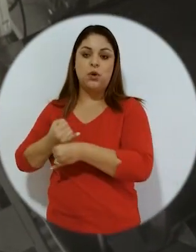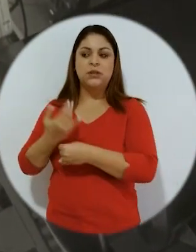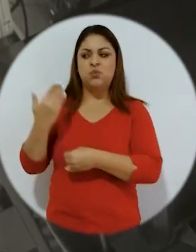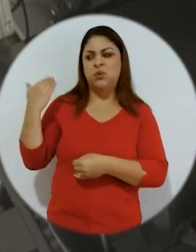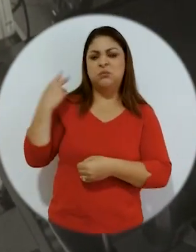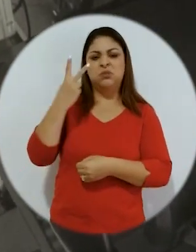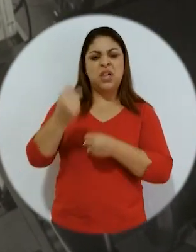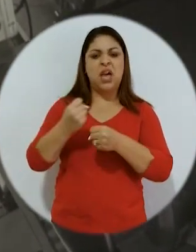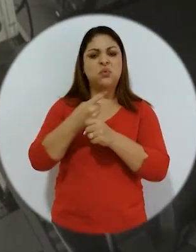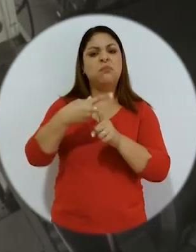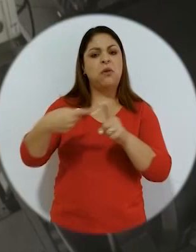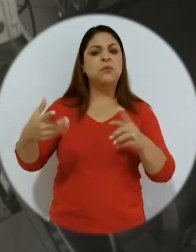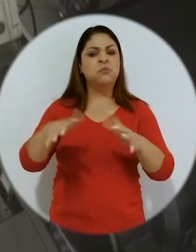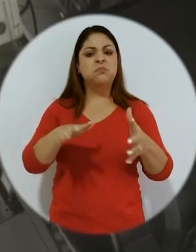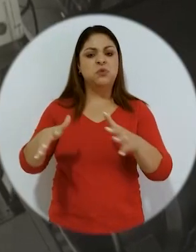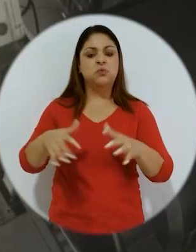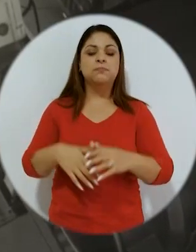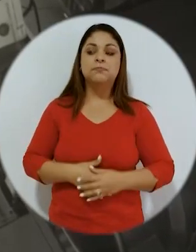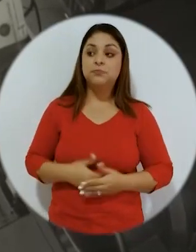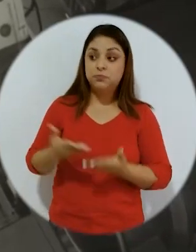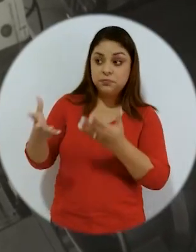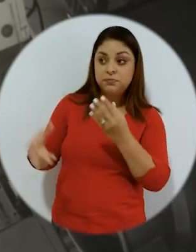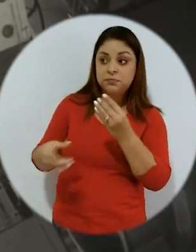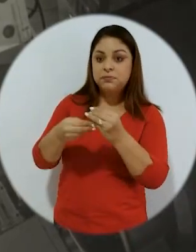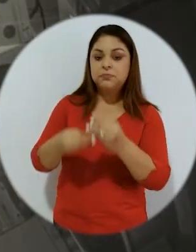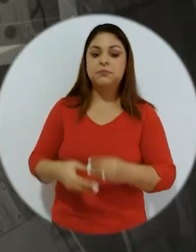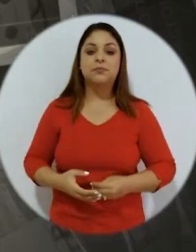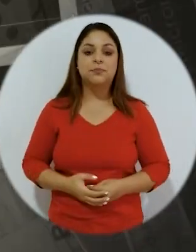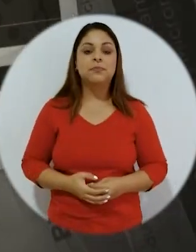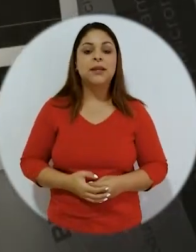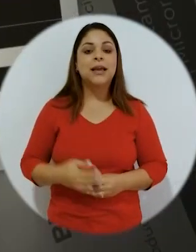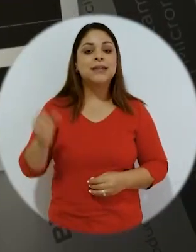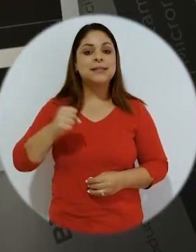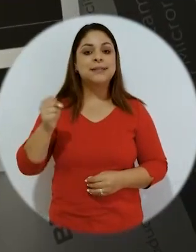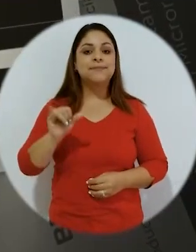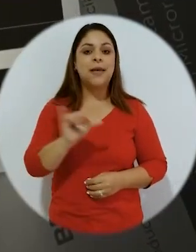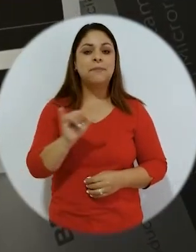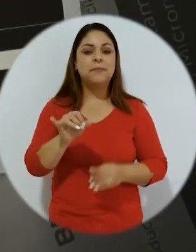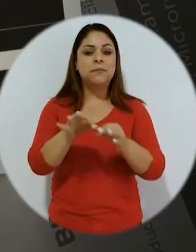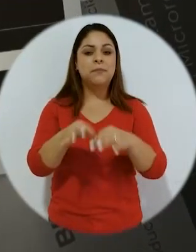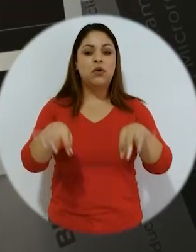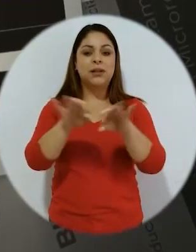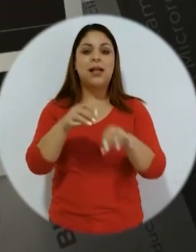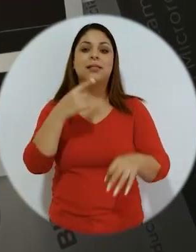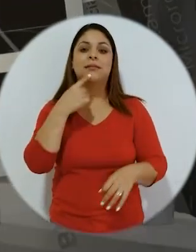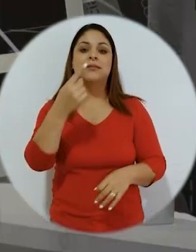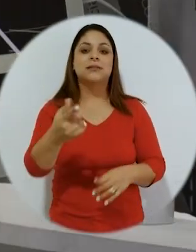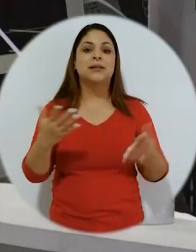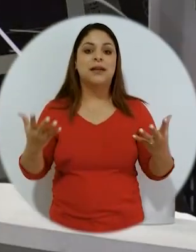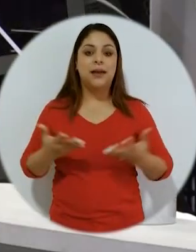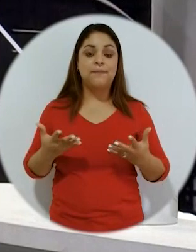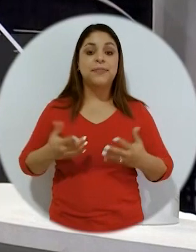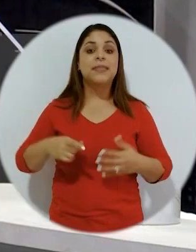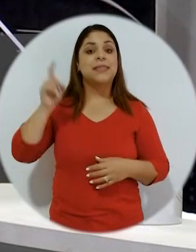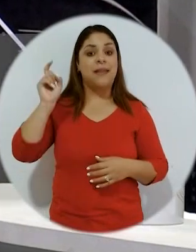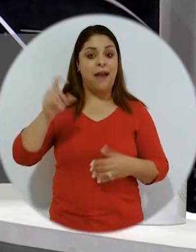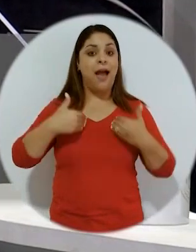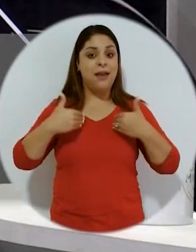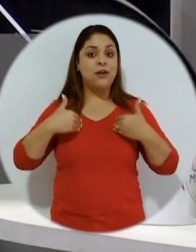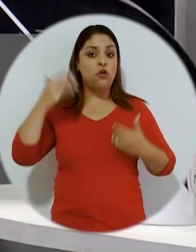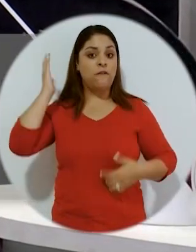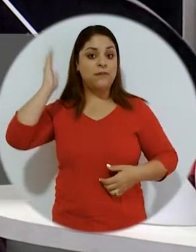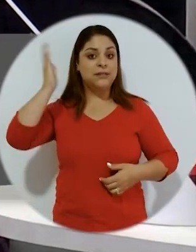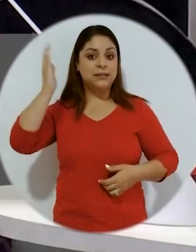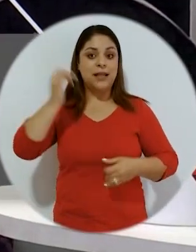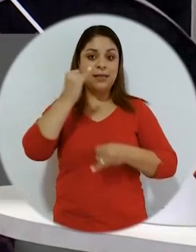en los últimos 2 años y medio más o menos. Ana, no sé si quieres agregar. Sí, creo que tal vez es muy importante mencionar que